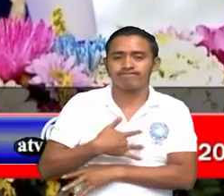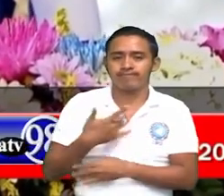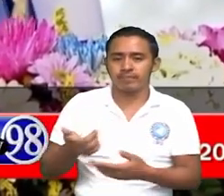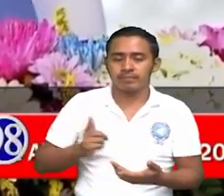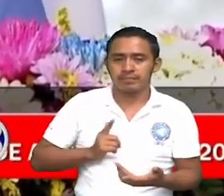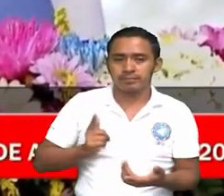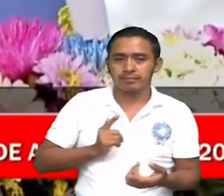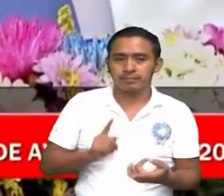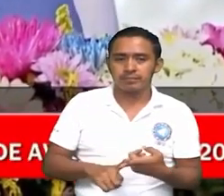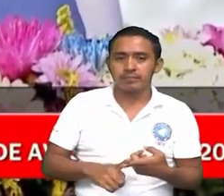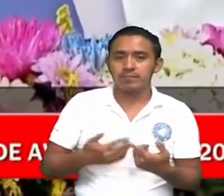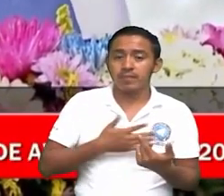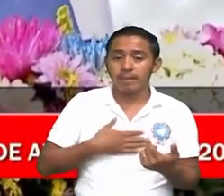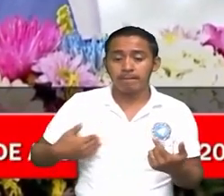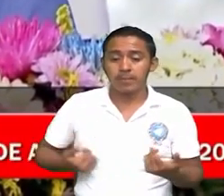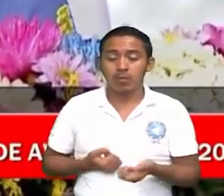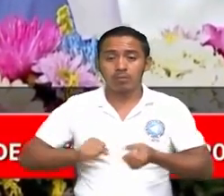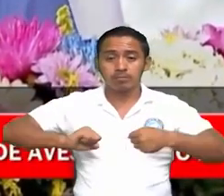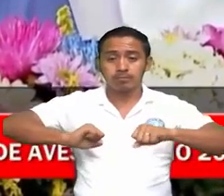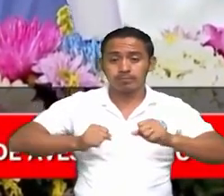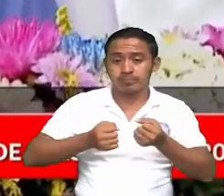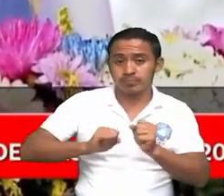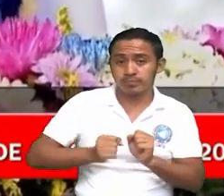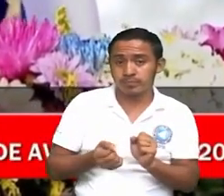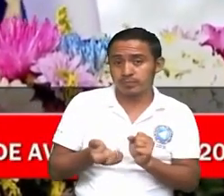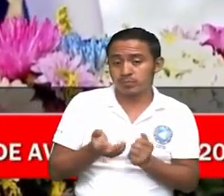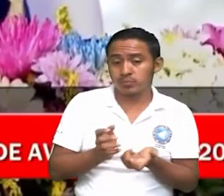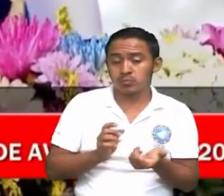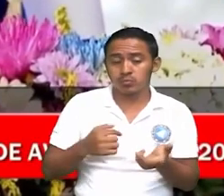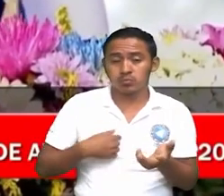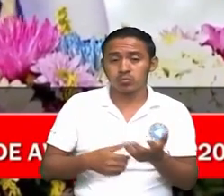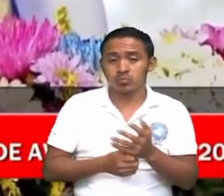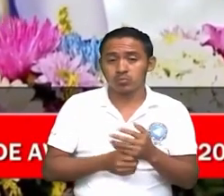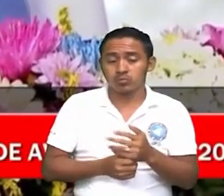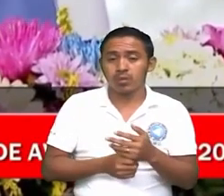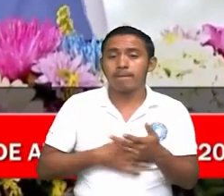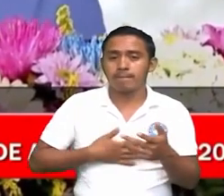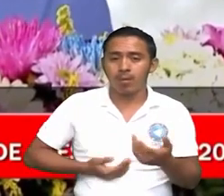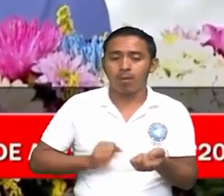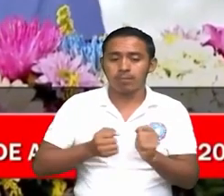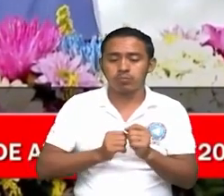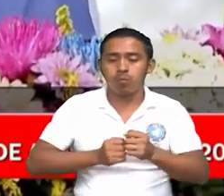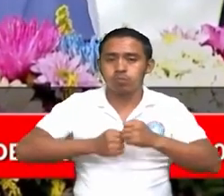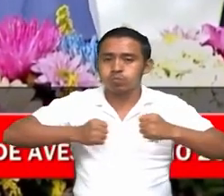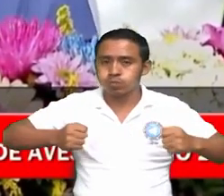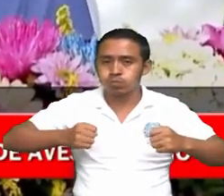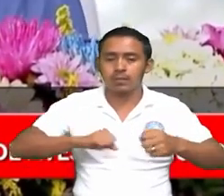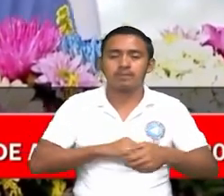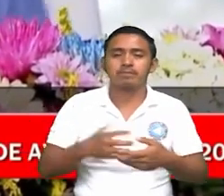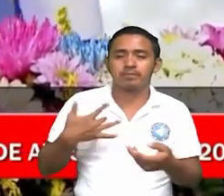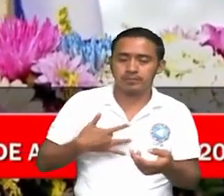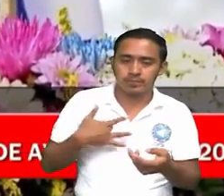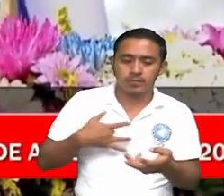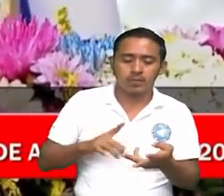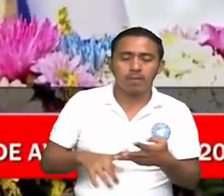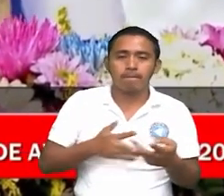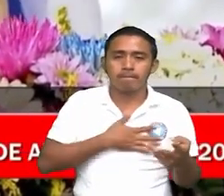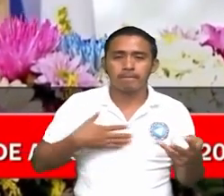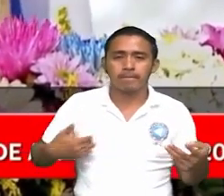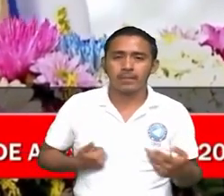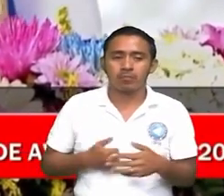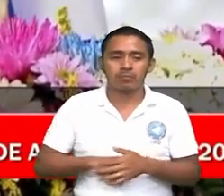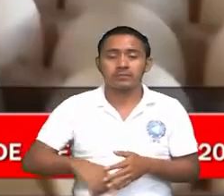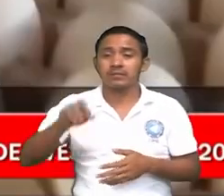una mejor gallina ponedora. Yo necesito tener un mejor pollo de engorde. Yo necesito tener una mejor